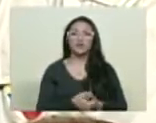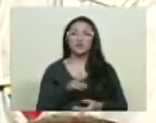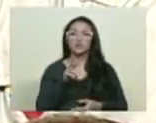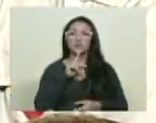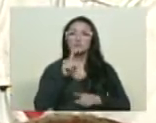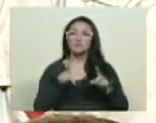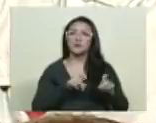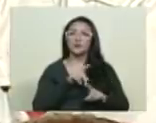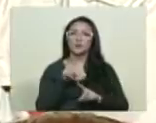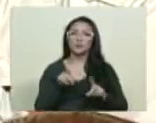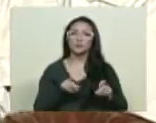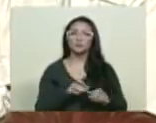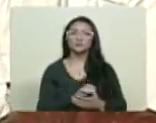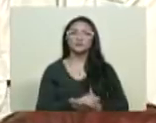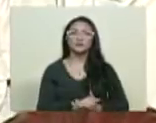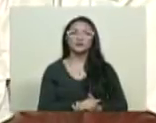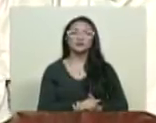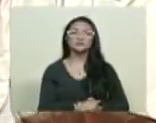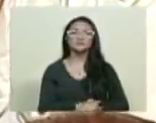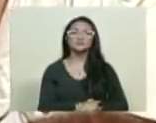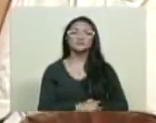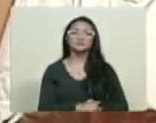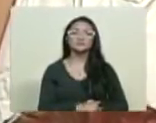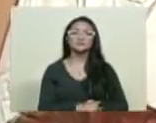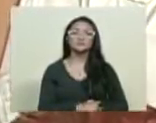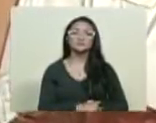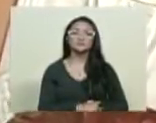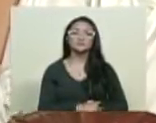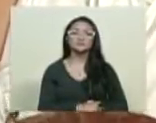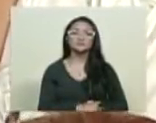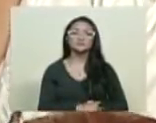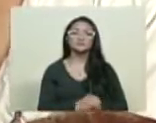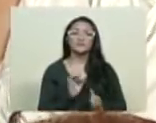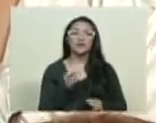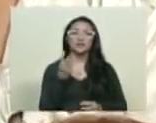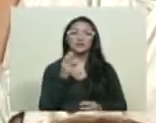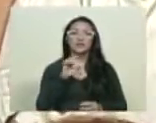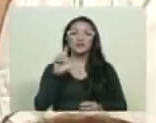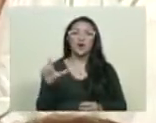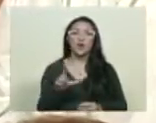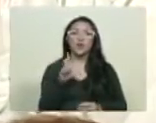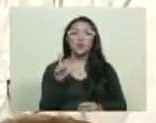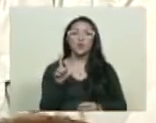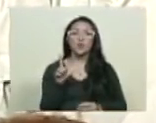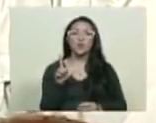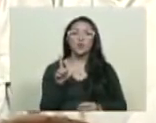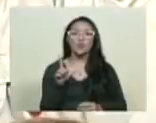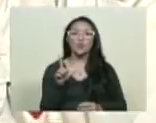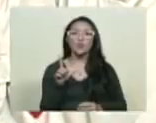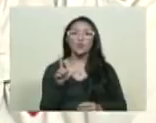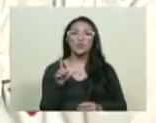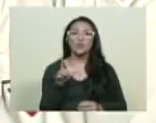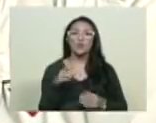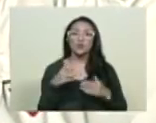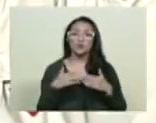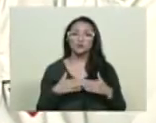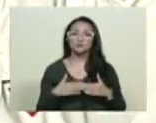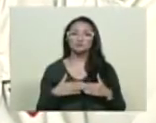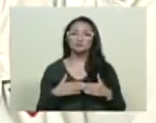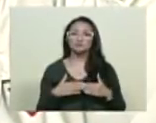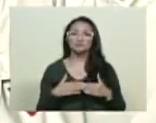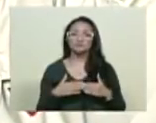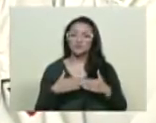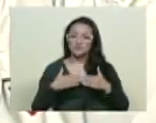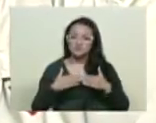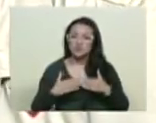puntuales usted creo que no existe duda de que el 30 de julio marca un antes y un después en el año 2017 porque